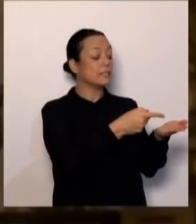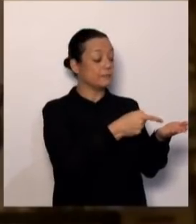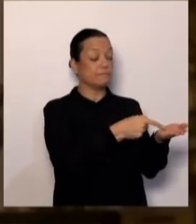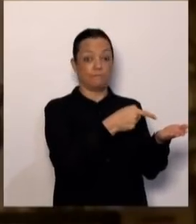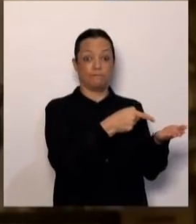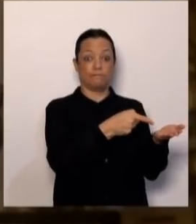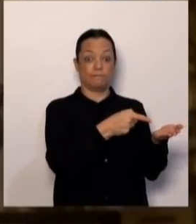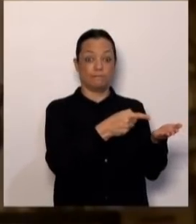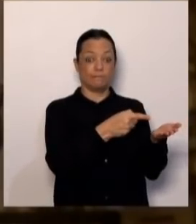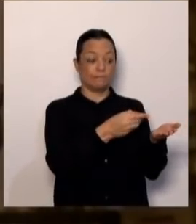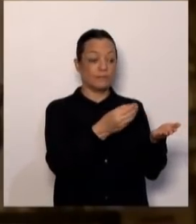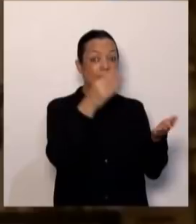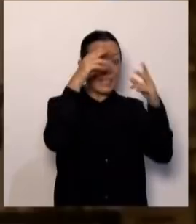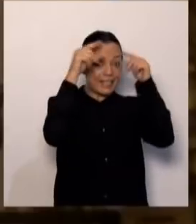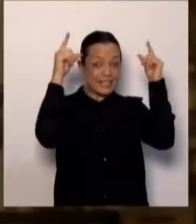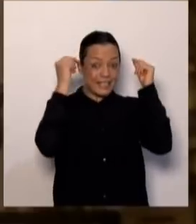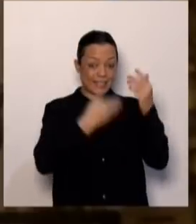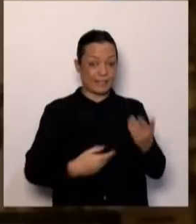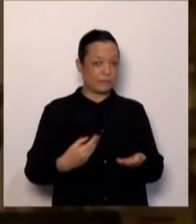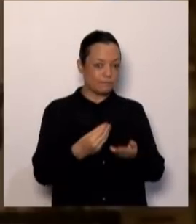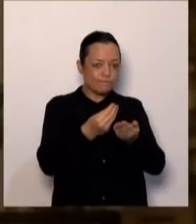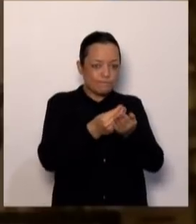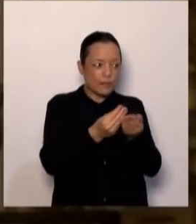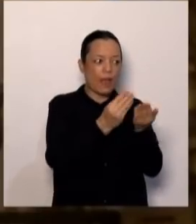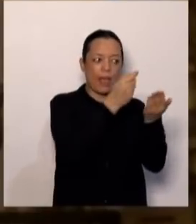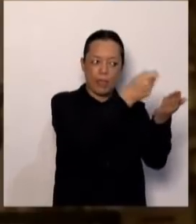del César y a Dios lo que es de Dios.